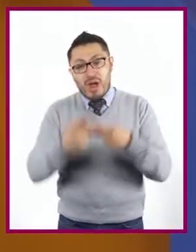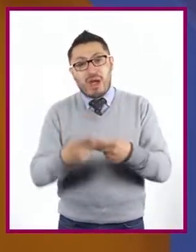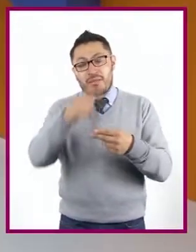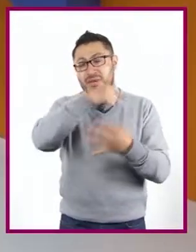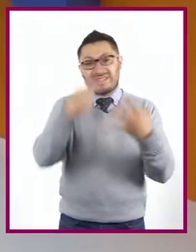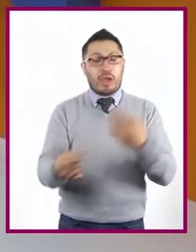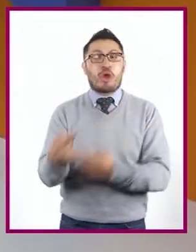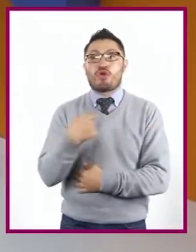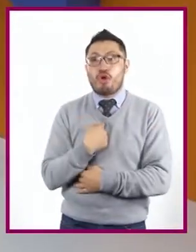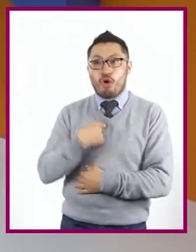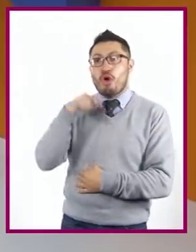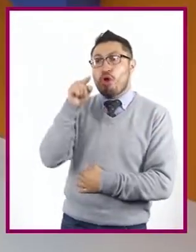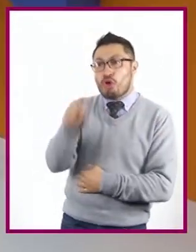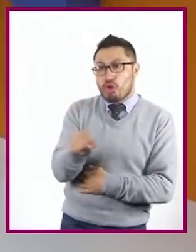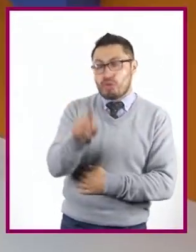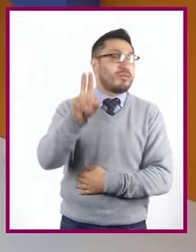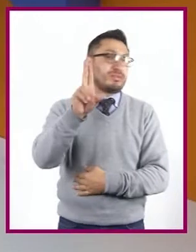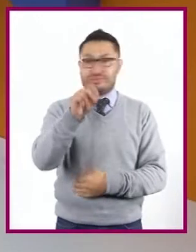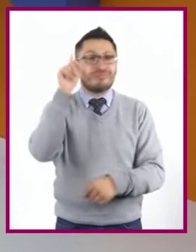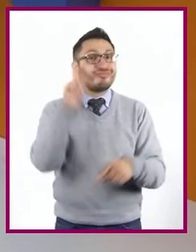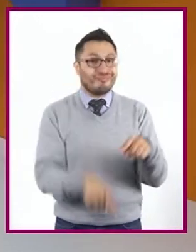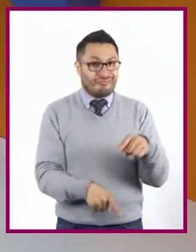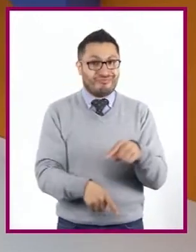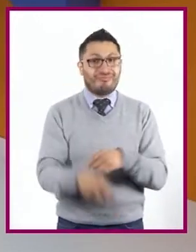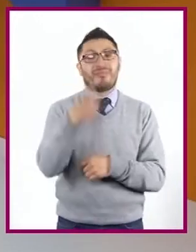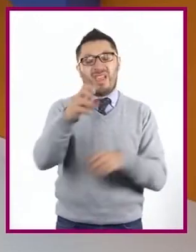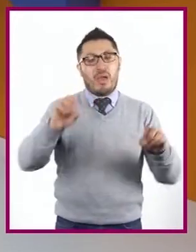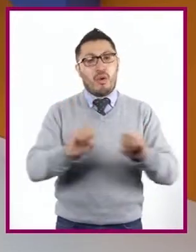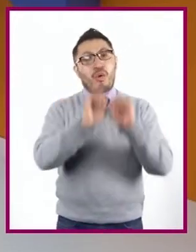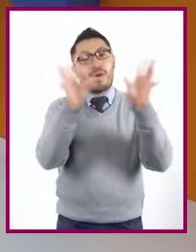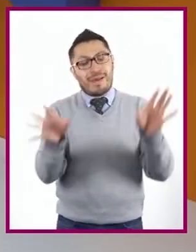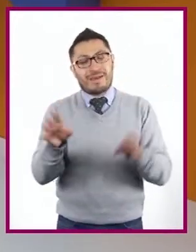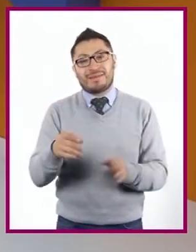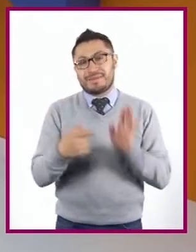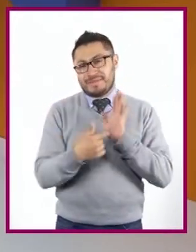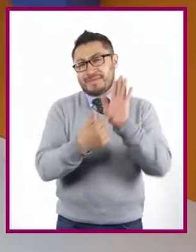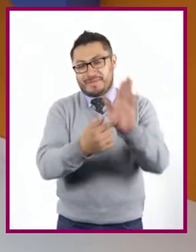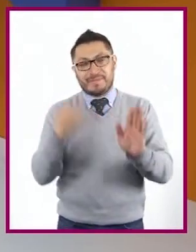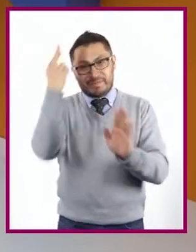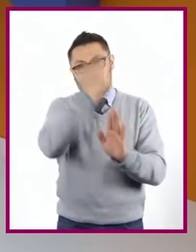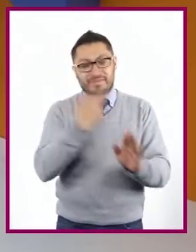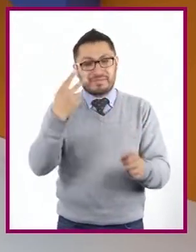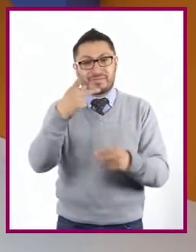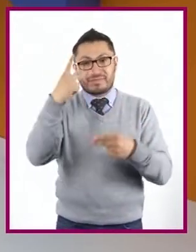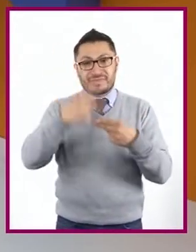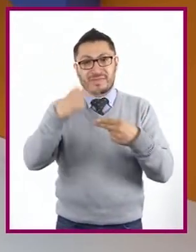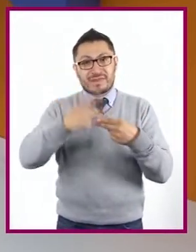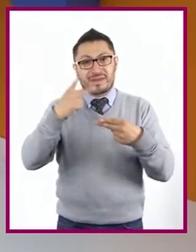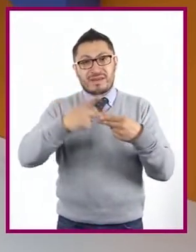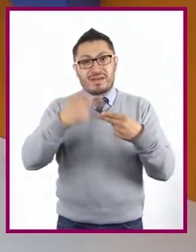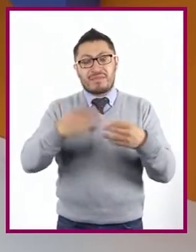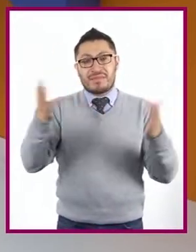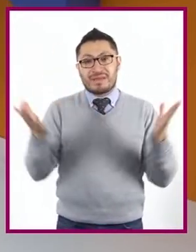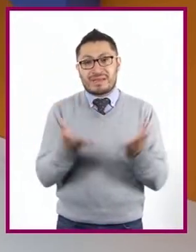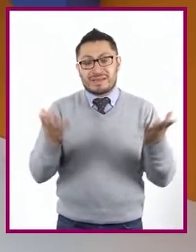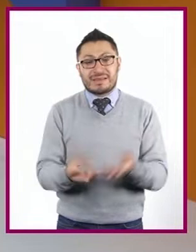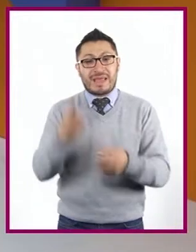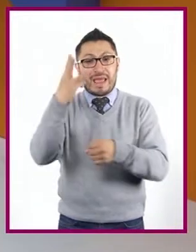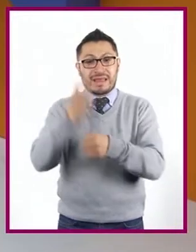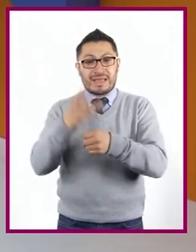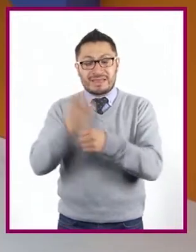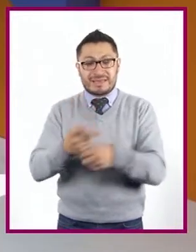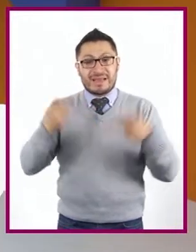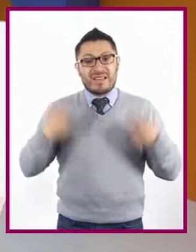o tú. Y para que esto quede más claro, vamos a repasar los pronombres con los que se construyen la tercera